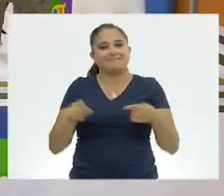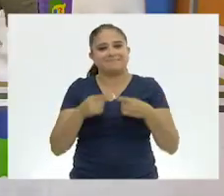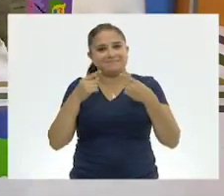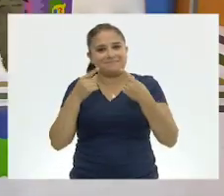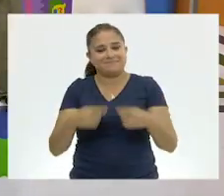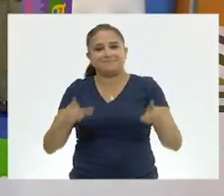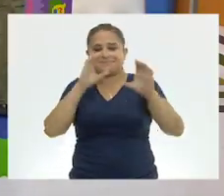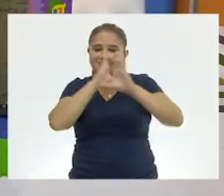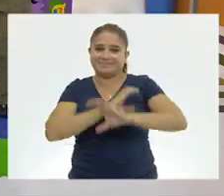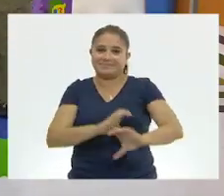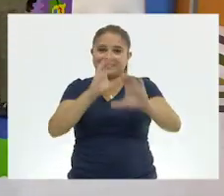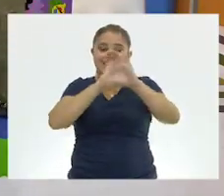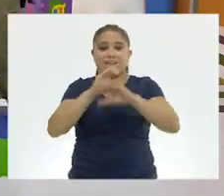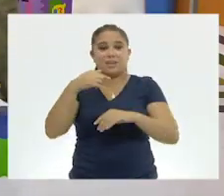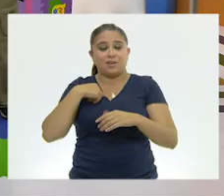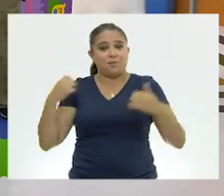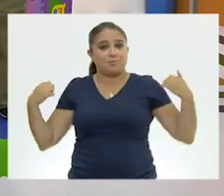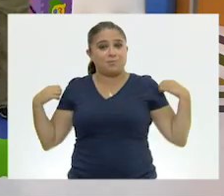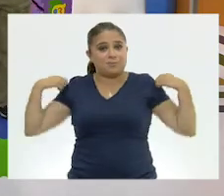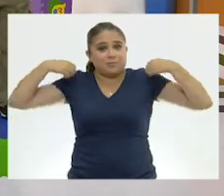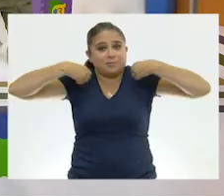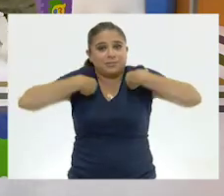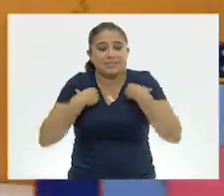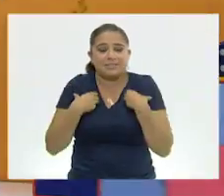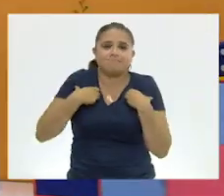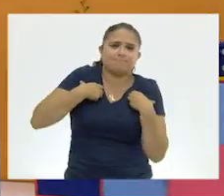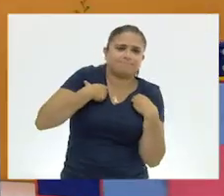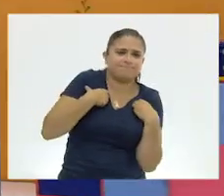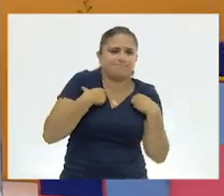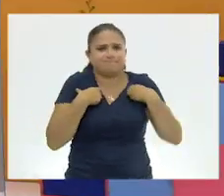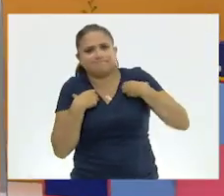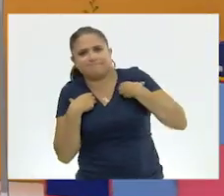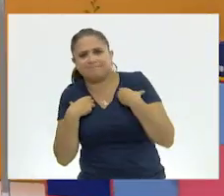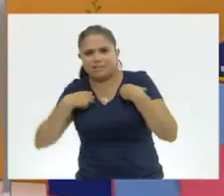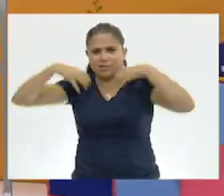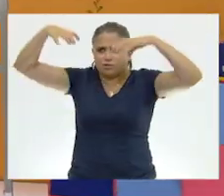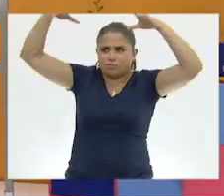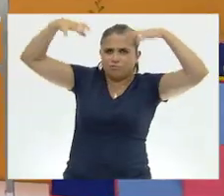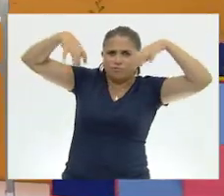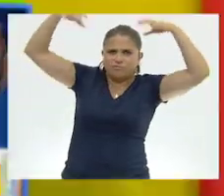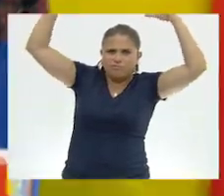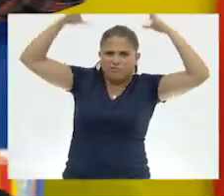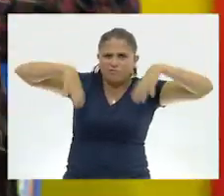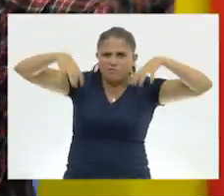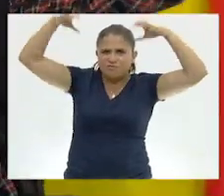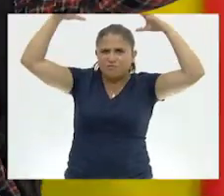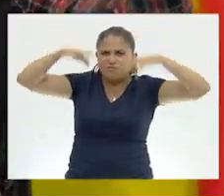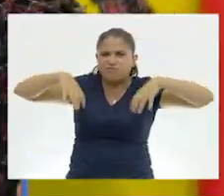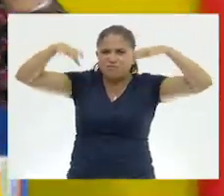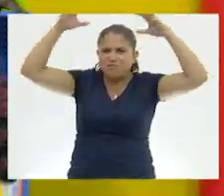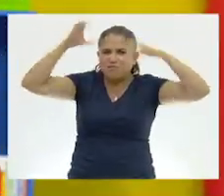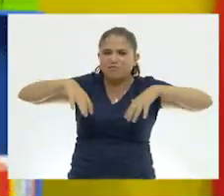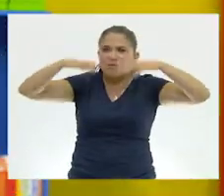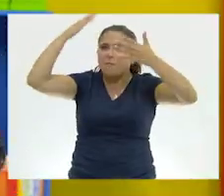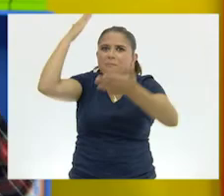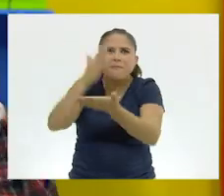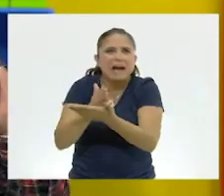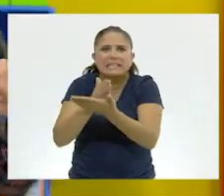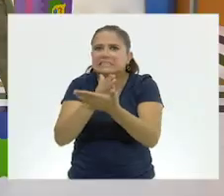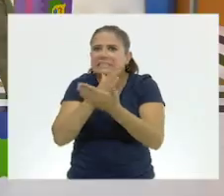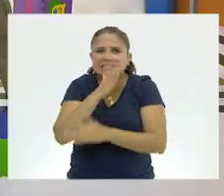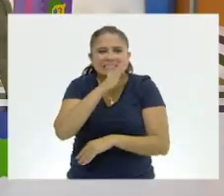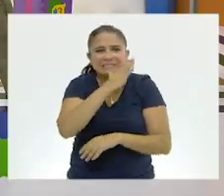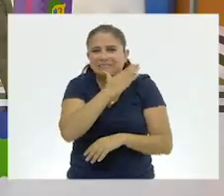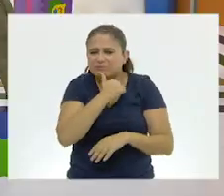mi mochila. Llevo puesta mi mochila. Y esta lluvia no termina. Y esta lluvia no